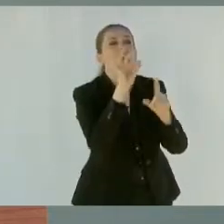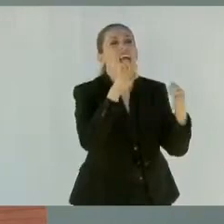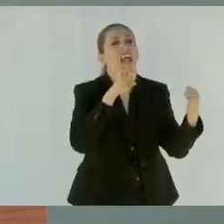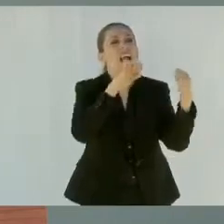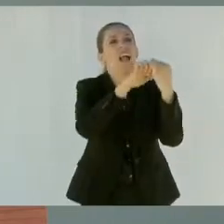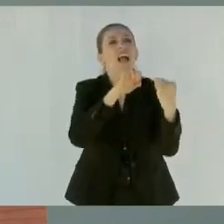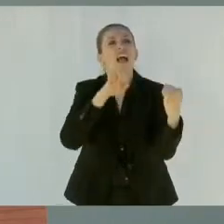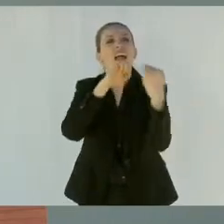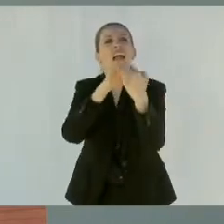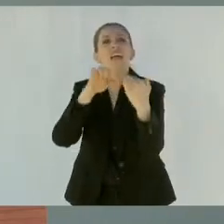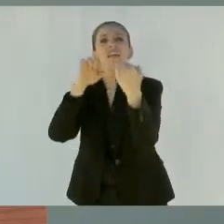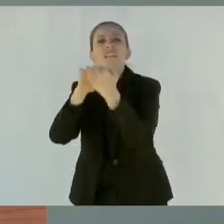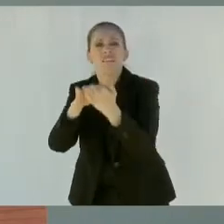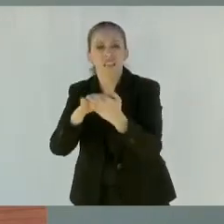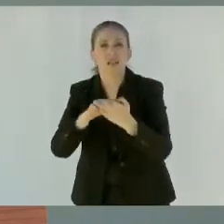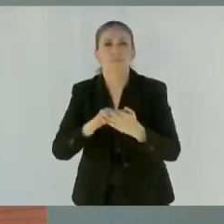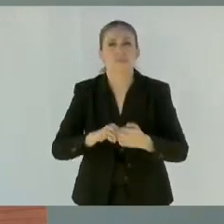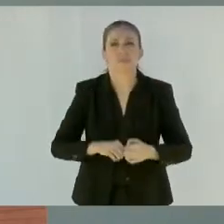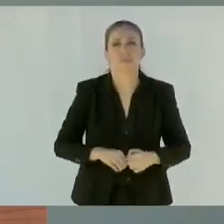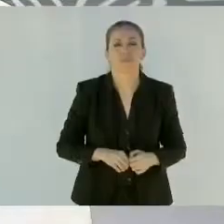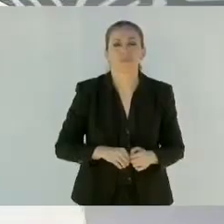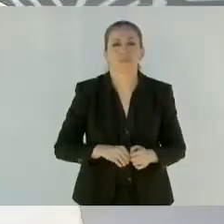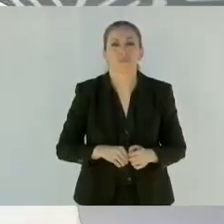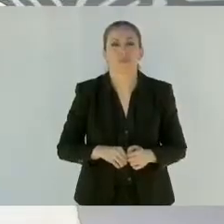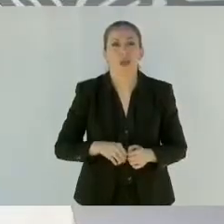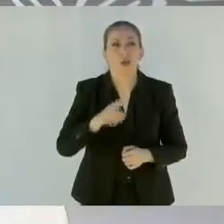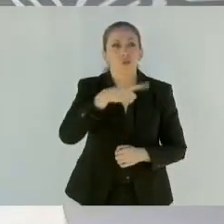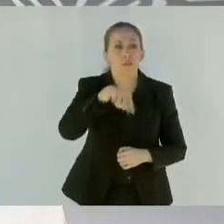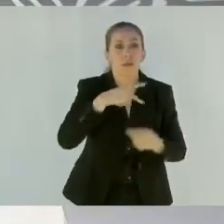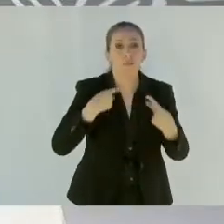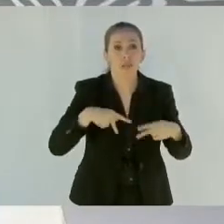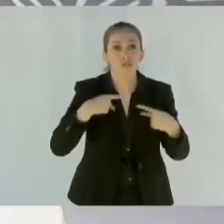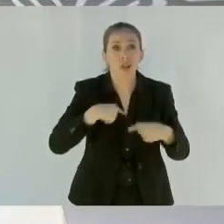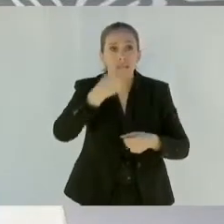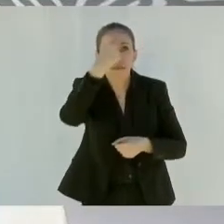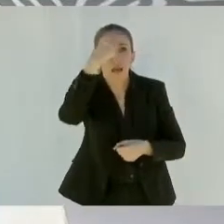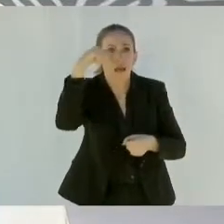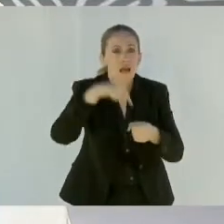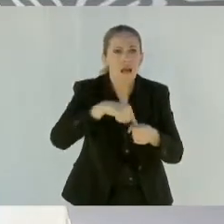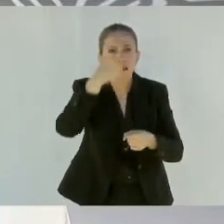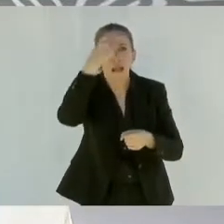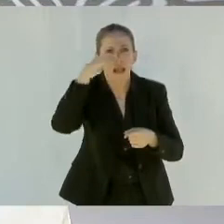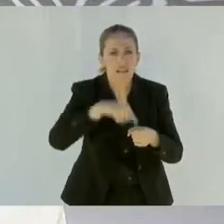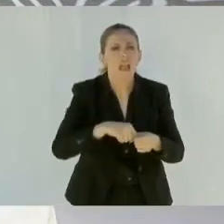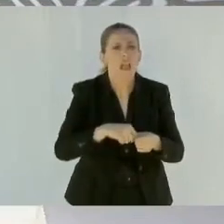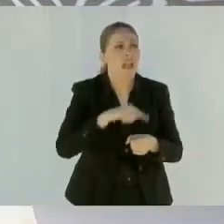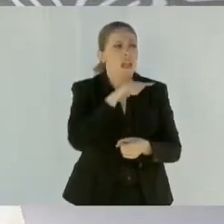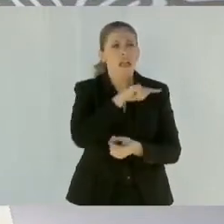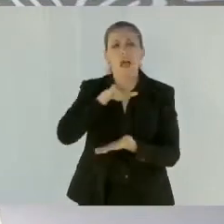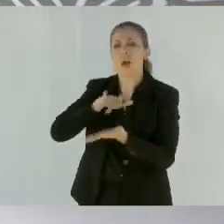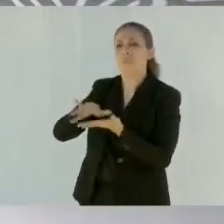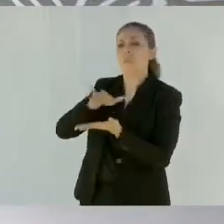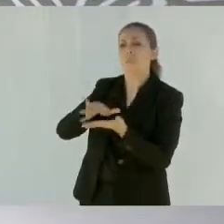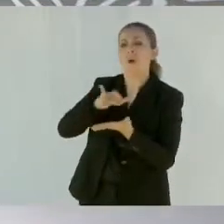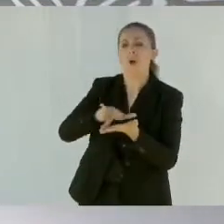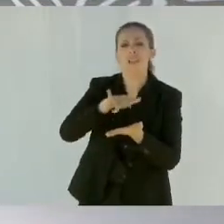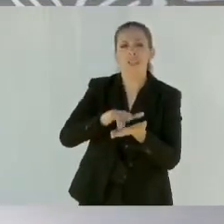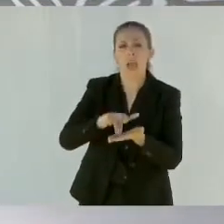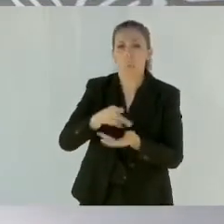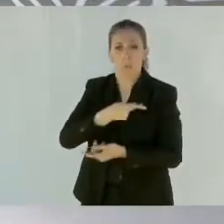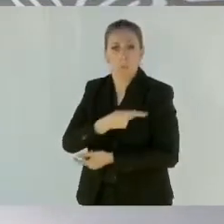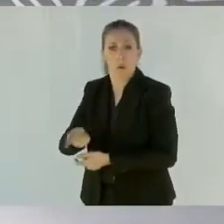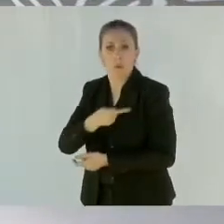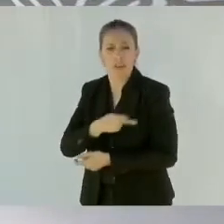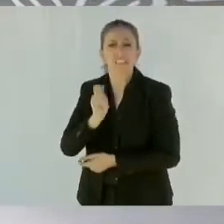haciendo creer de que lo que se destina a los pobres es populismo,